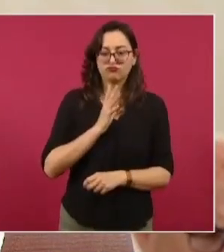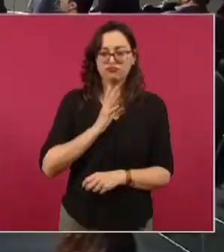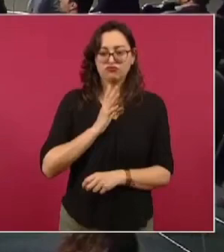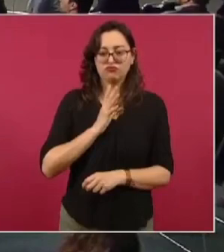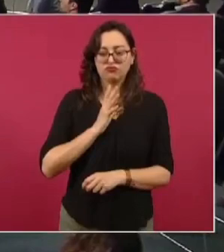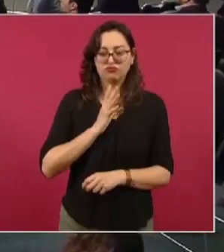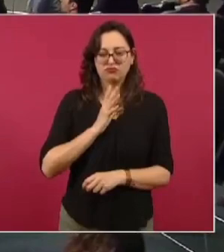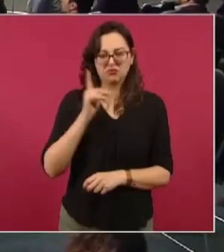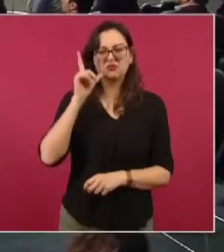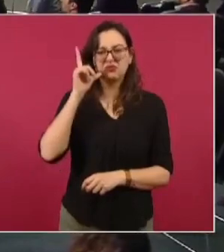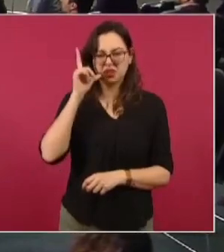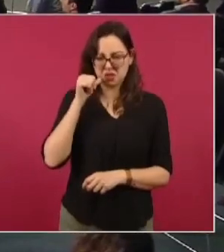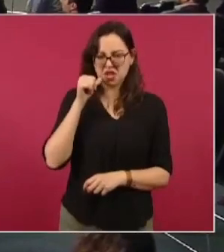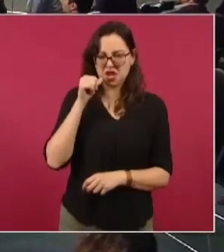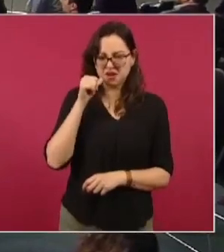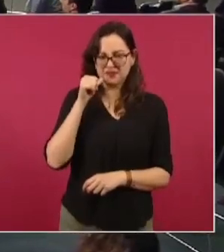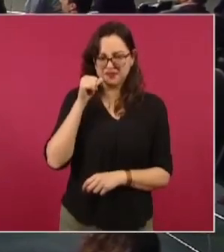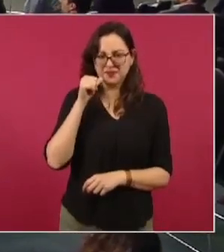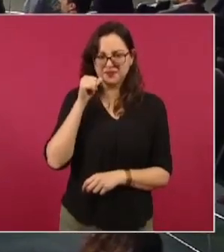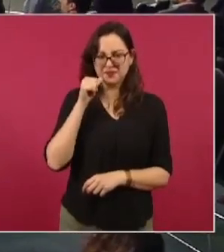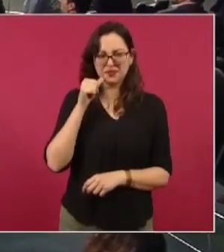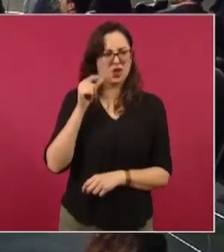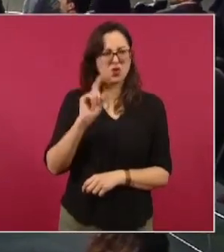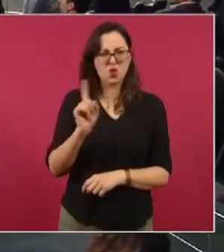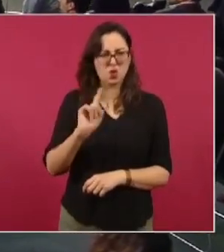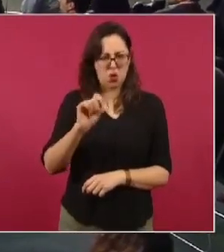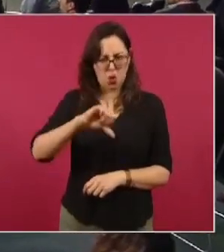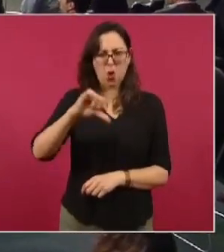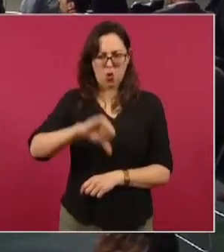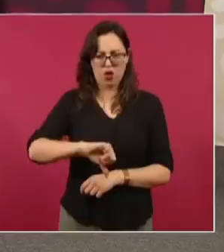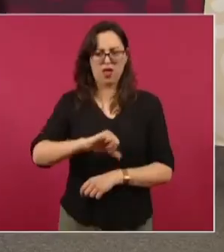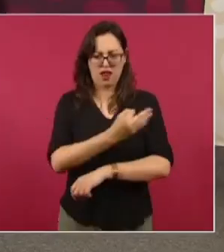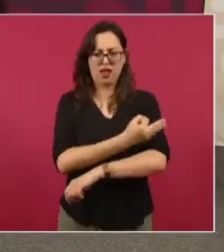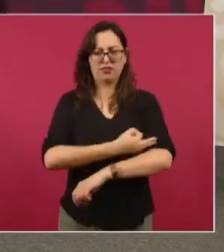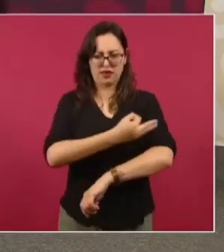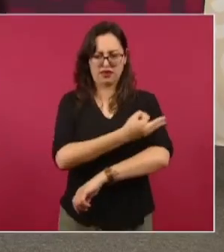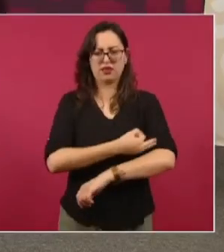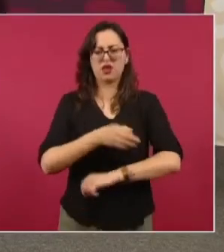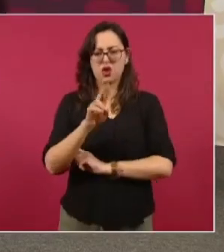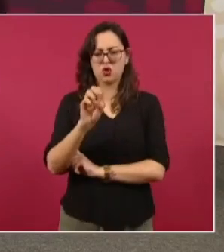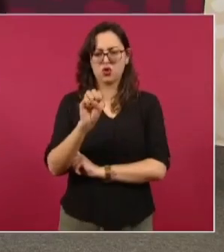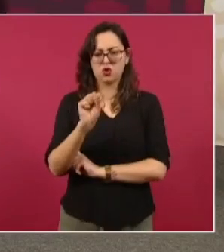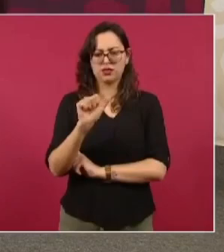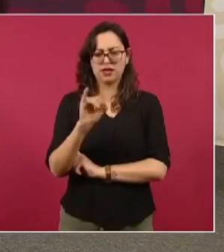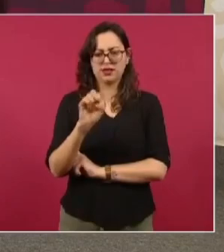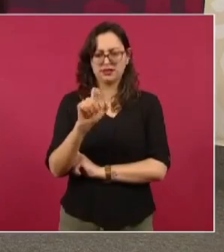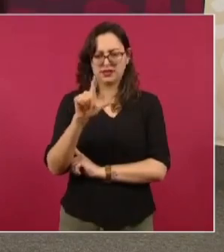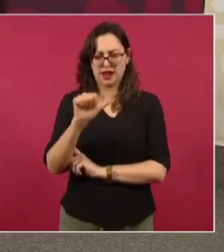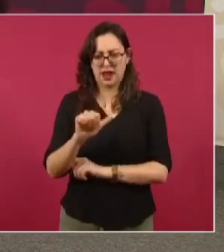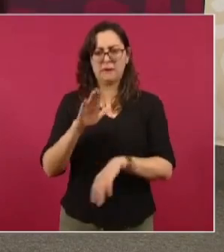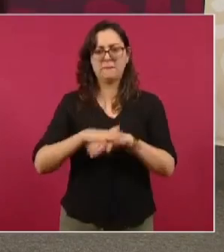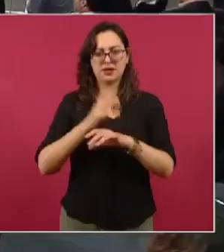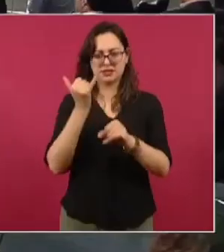que mañana este hoy mismo este rosaicela informe